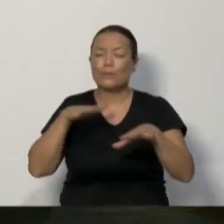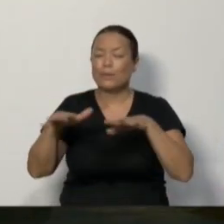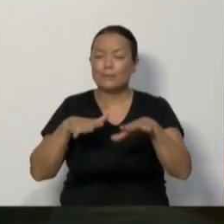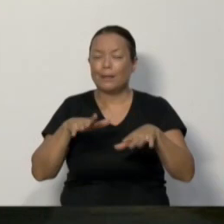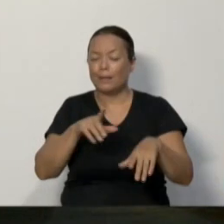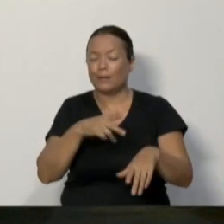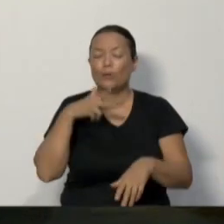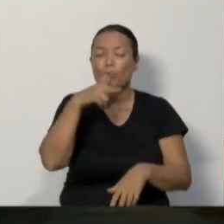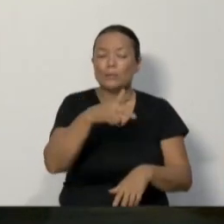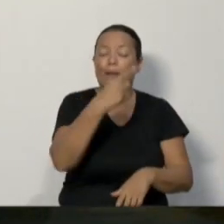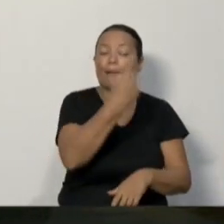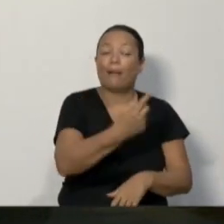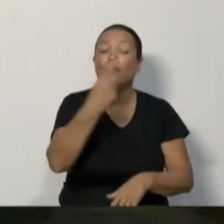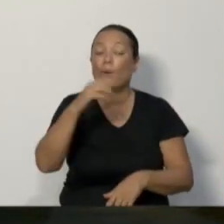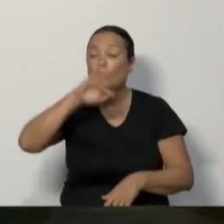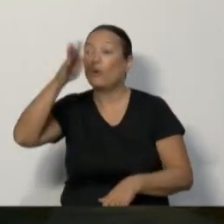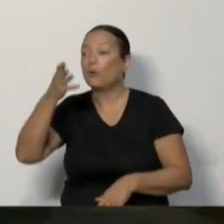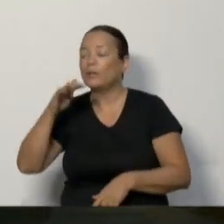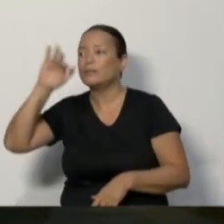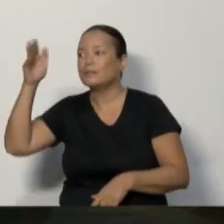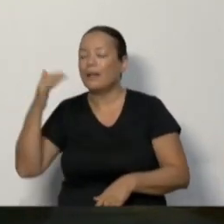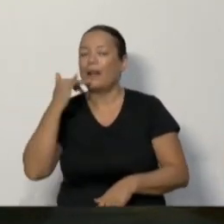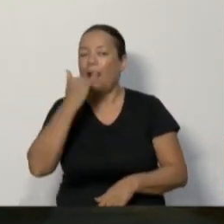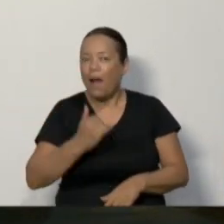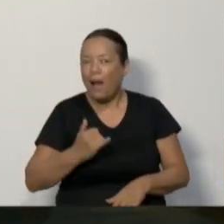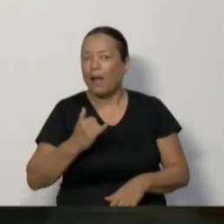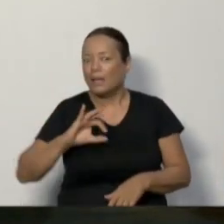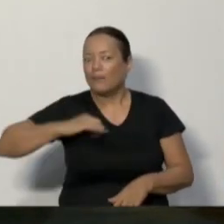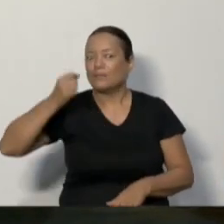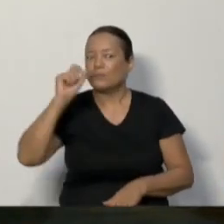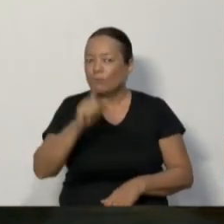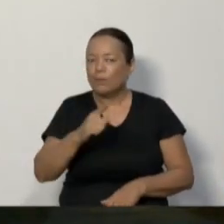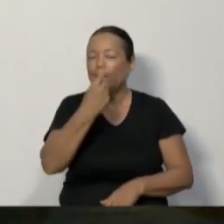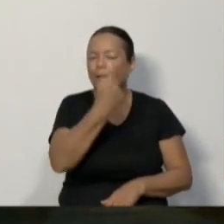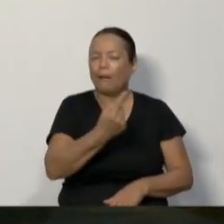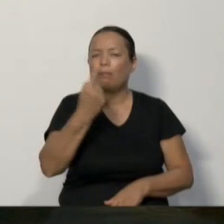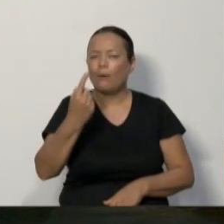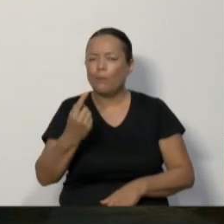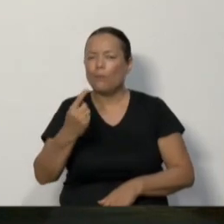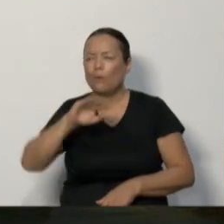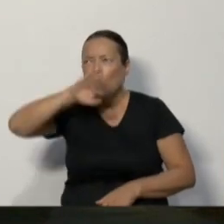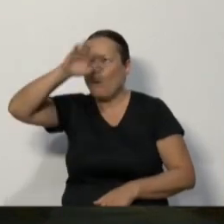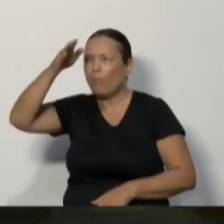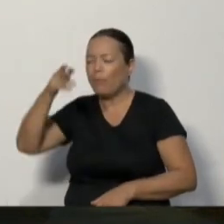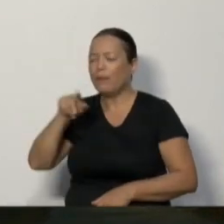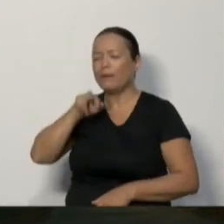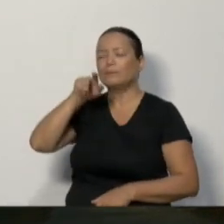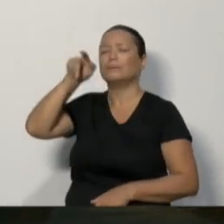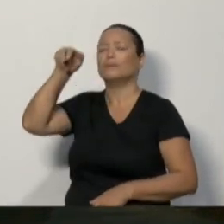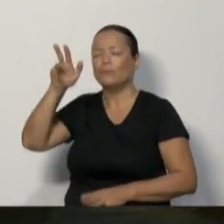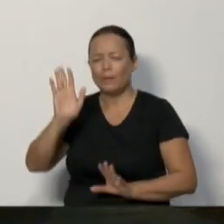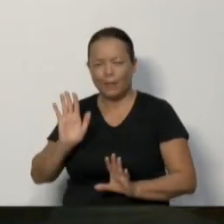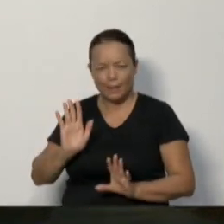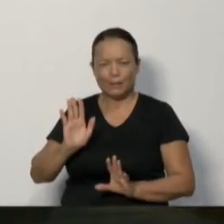nosotros, cada uno tiene su cordillera que tiene que atravesar. Cada uno tiene su montaña a la que tiene